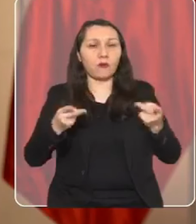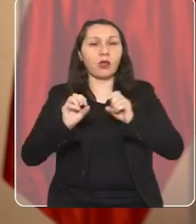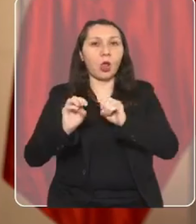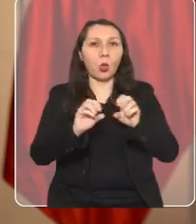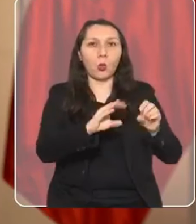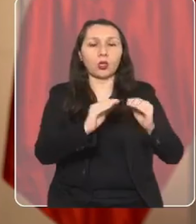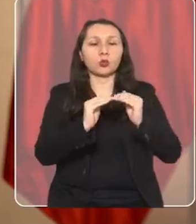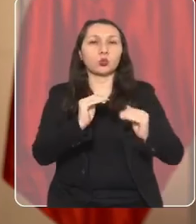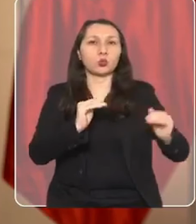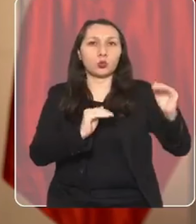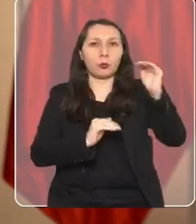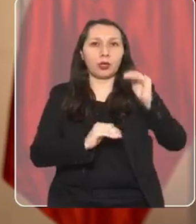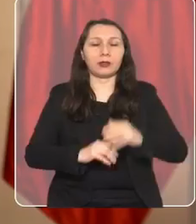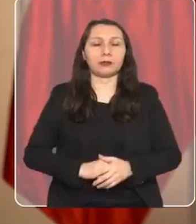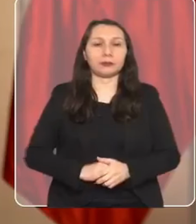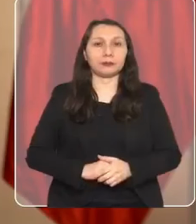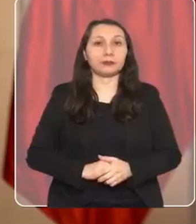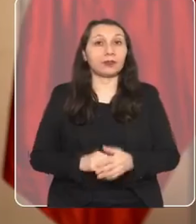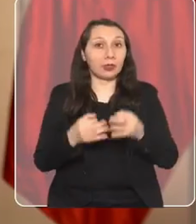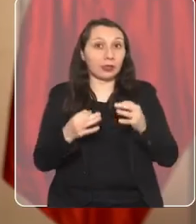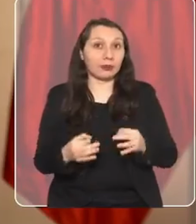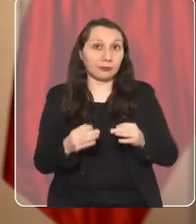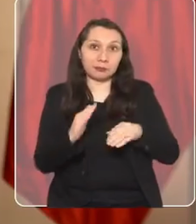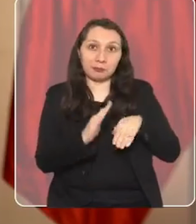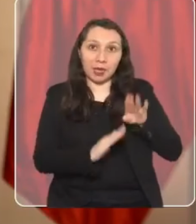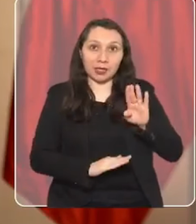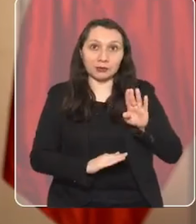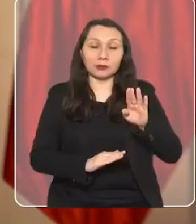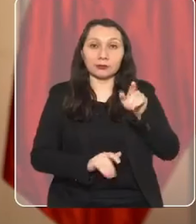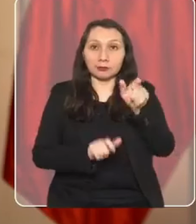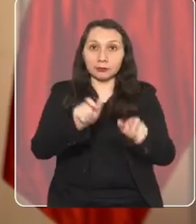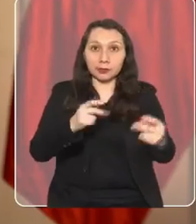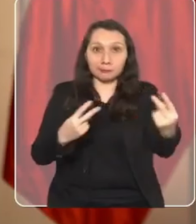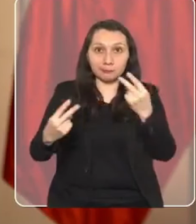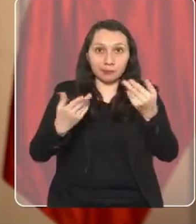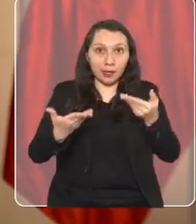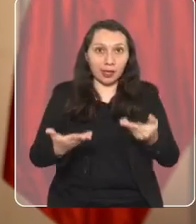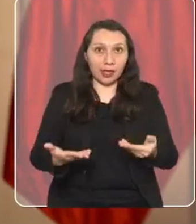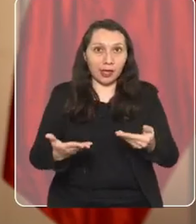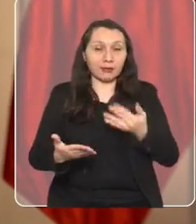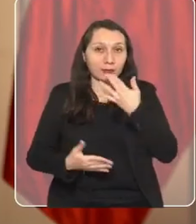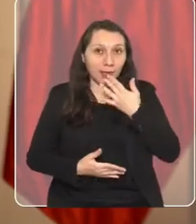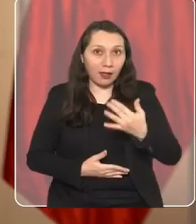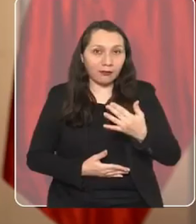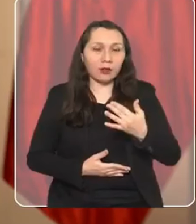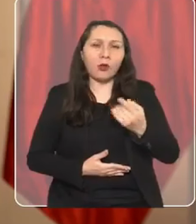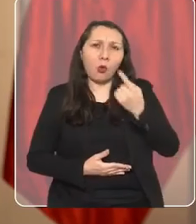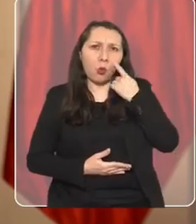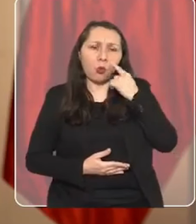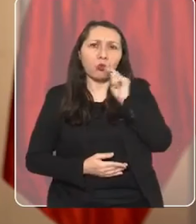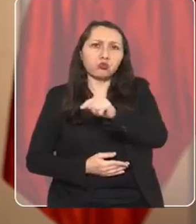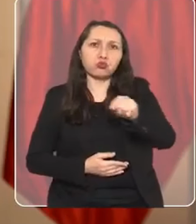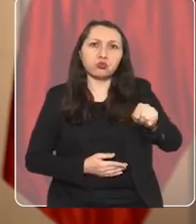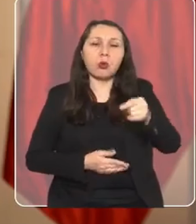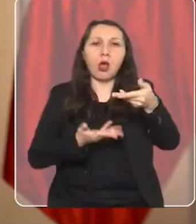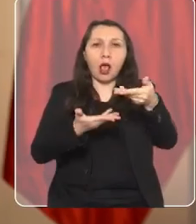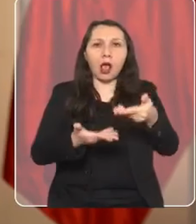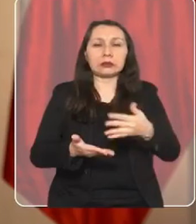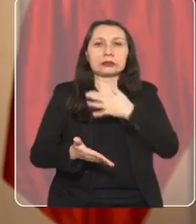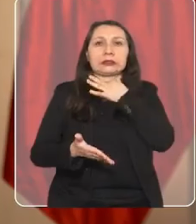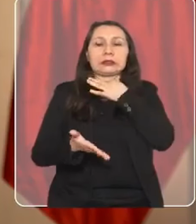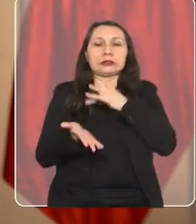educación superior seguramente la mayoría de quienes estén escuchando hoy estas palabras conocen a alguien que hoy está